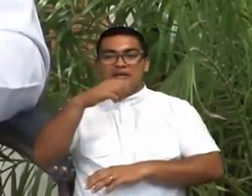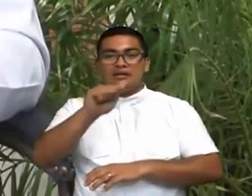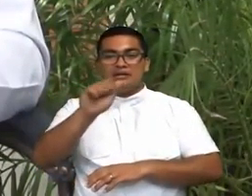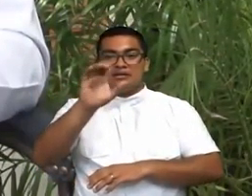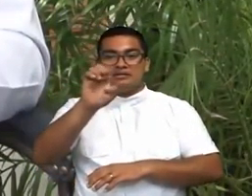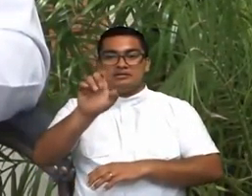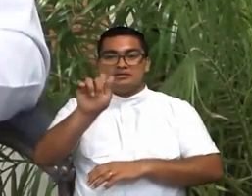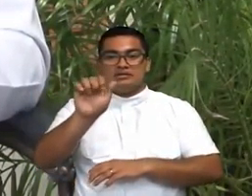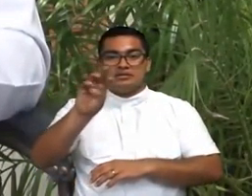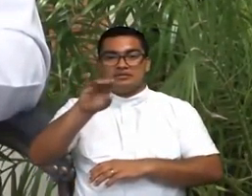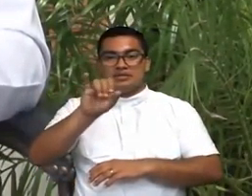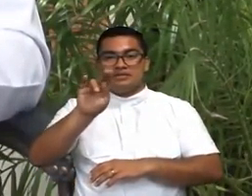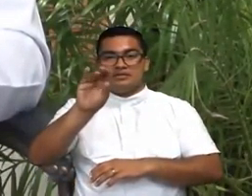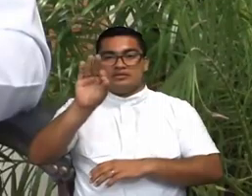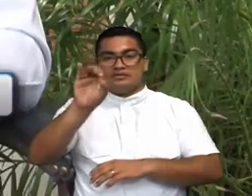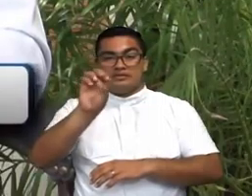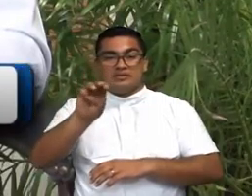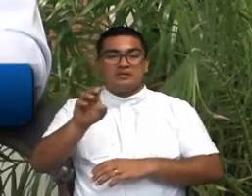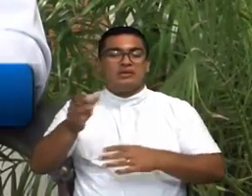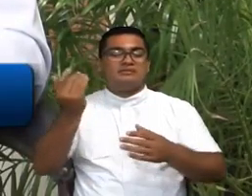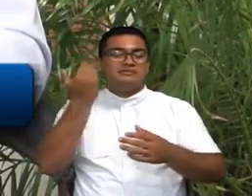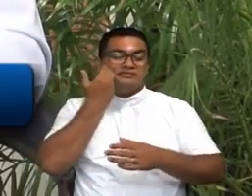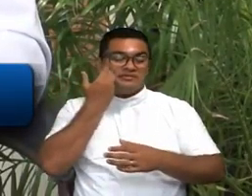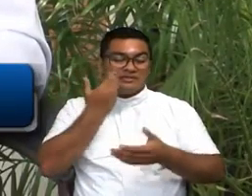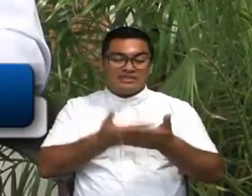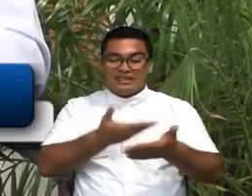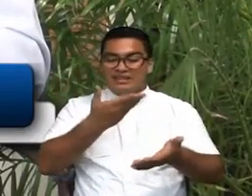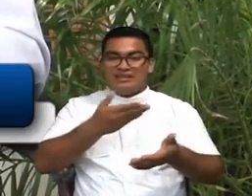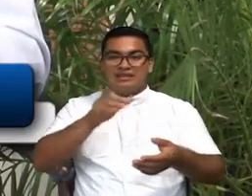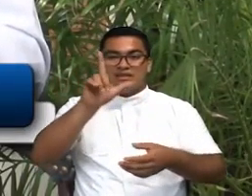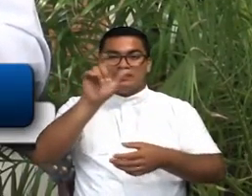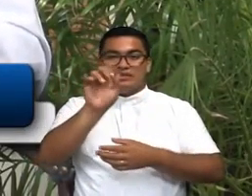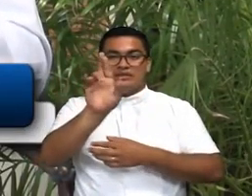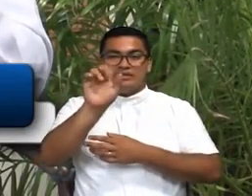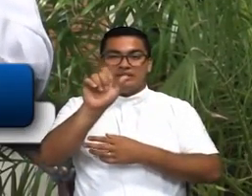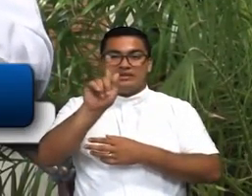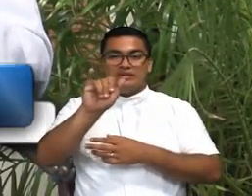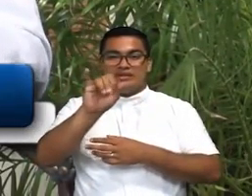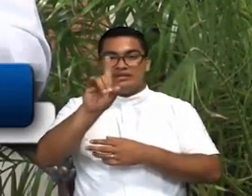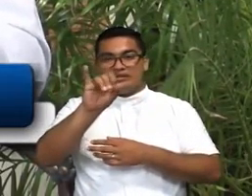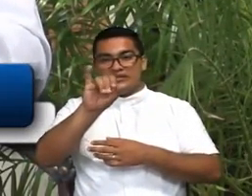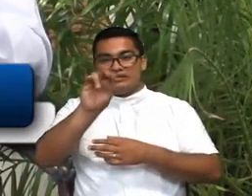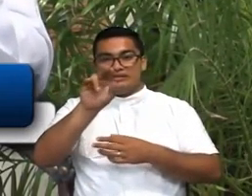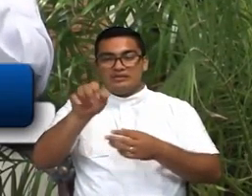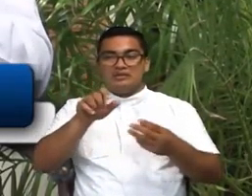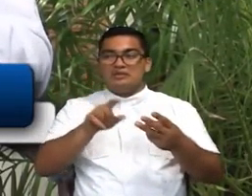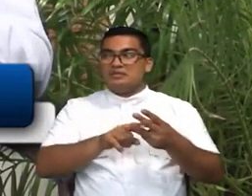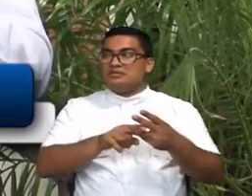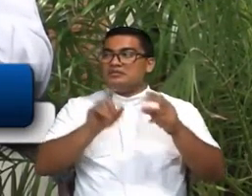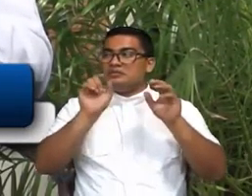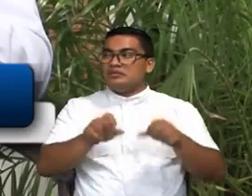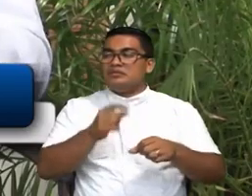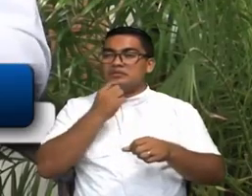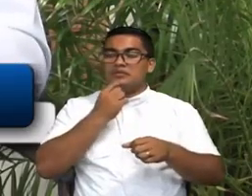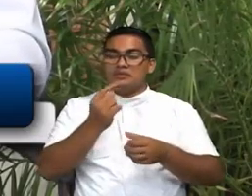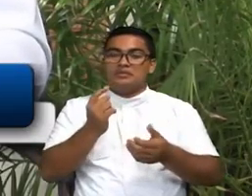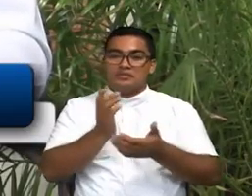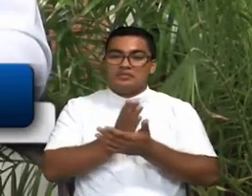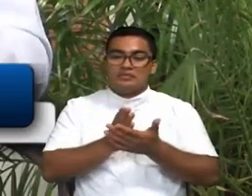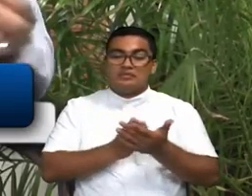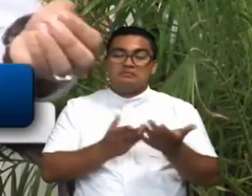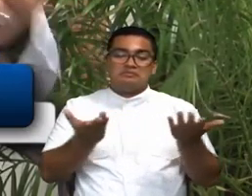fiebre. Uh-huh. ¿Ya? Fiebre, gripe, acetaminofén, loratadina, antigripales, puedes a ver si te dan lo que es una mejoría.